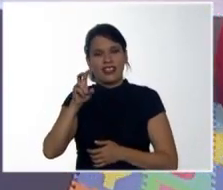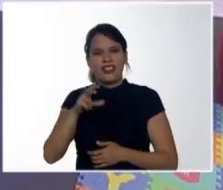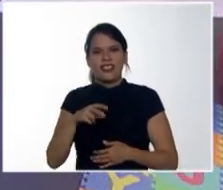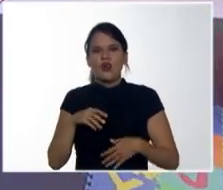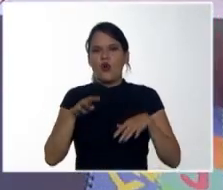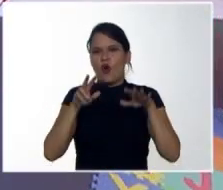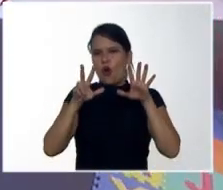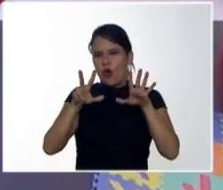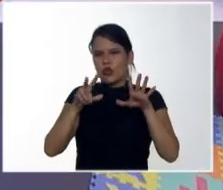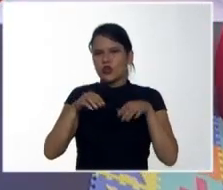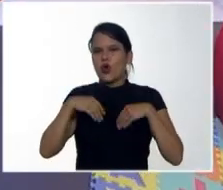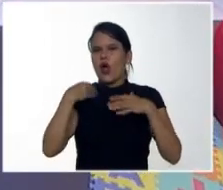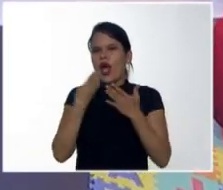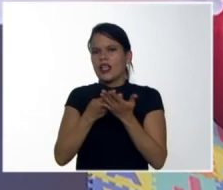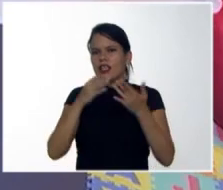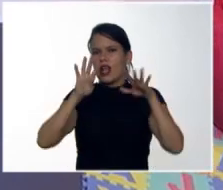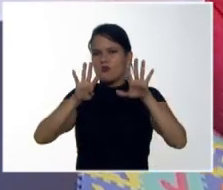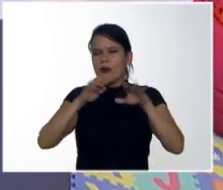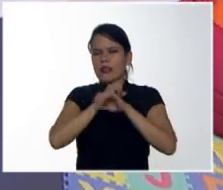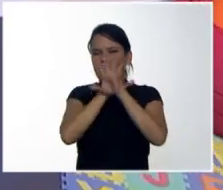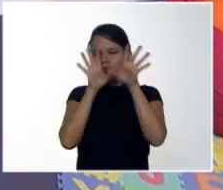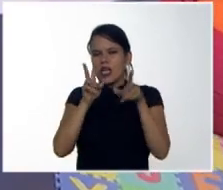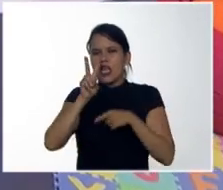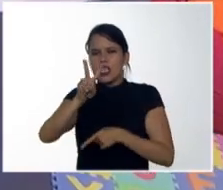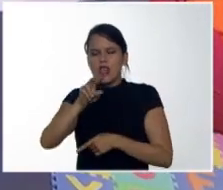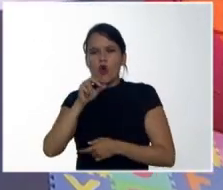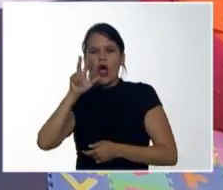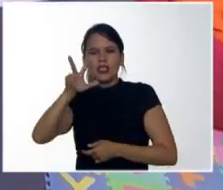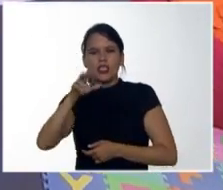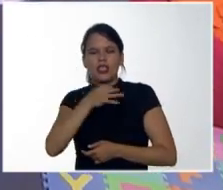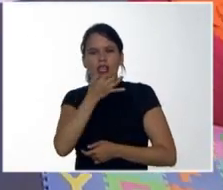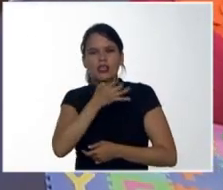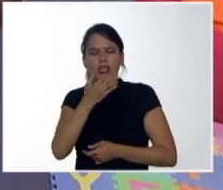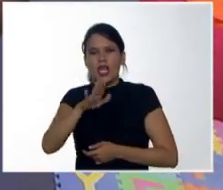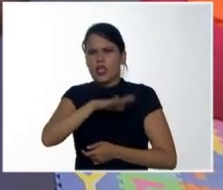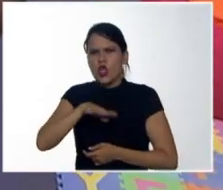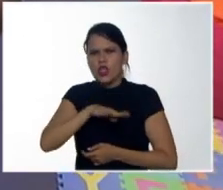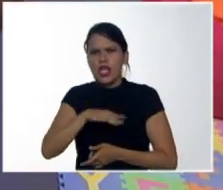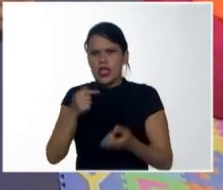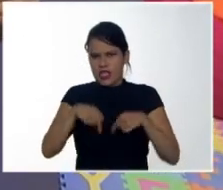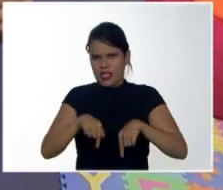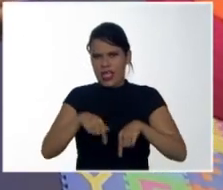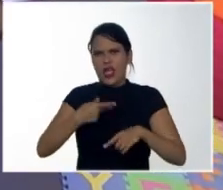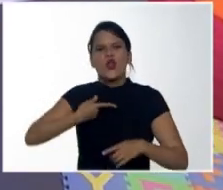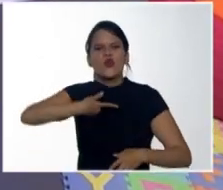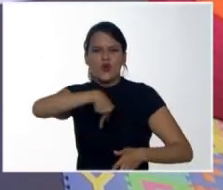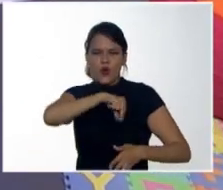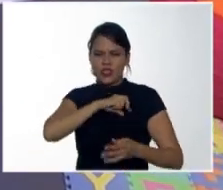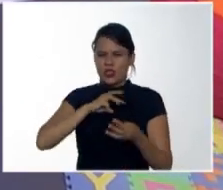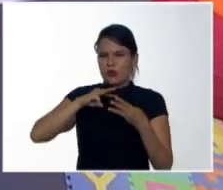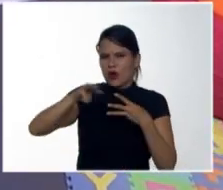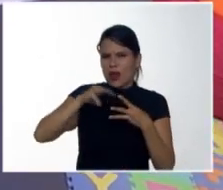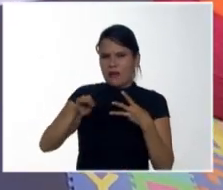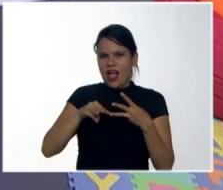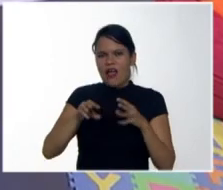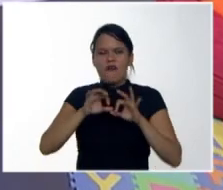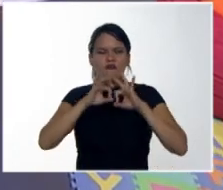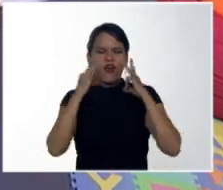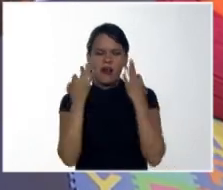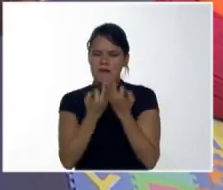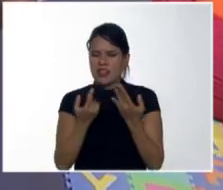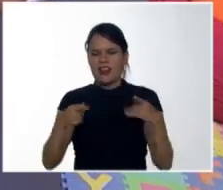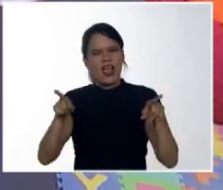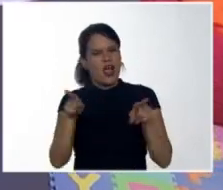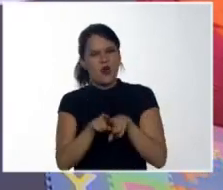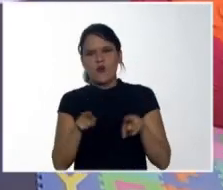viernes, de 8 a 9 de la mañana y de 2 a 3 de la tarde. ¿En dónde? en este, nuestro programa,